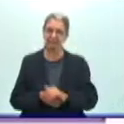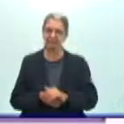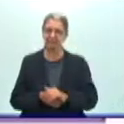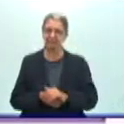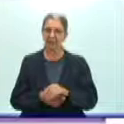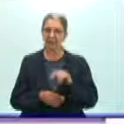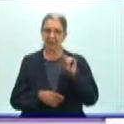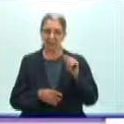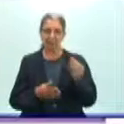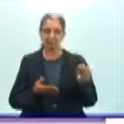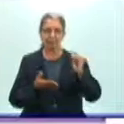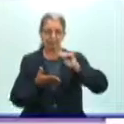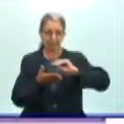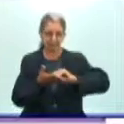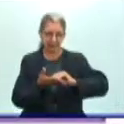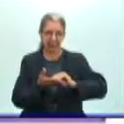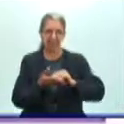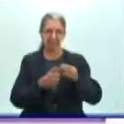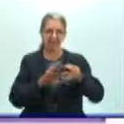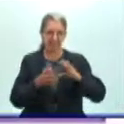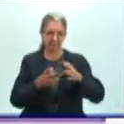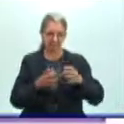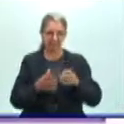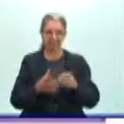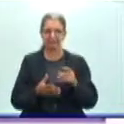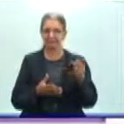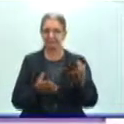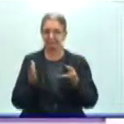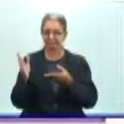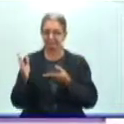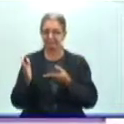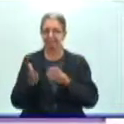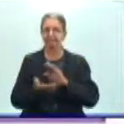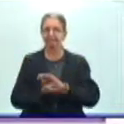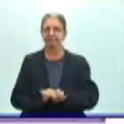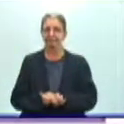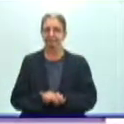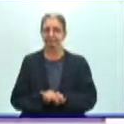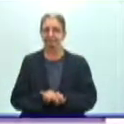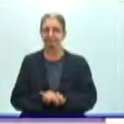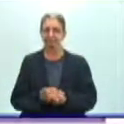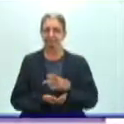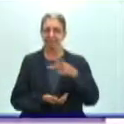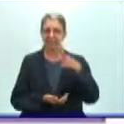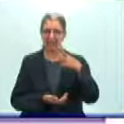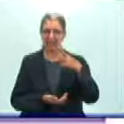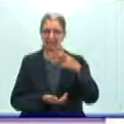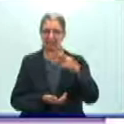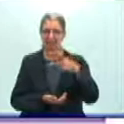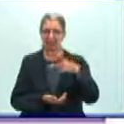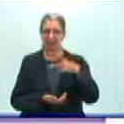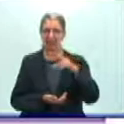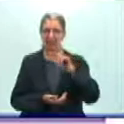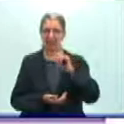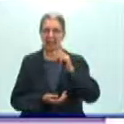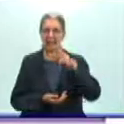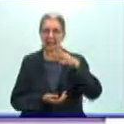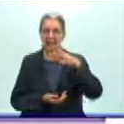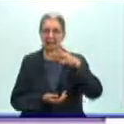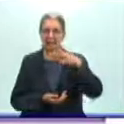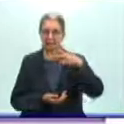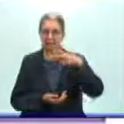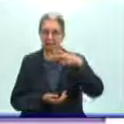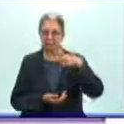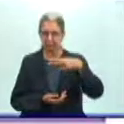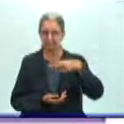en nuestra figura de análisis, la amplitud en el ángulo TOP. Este ángulo